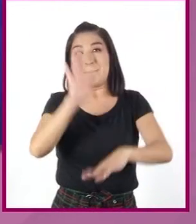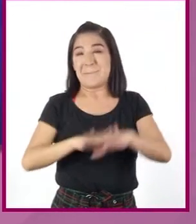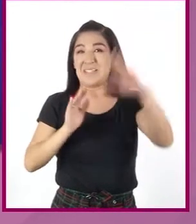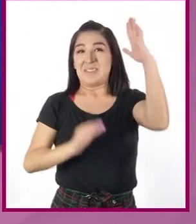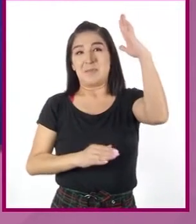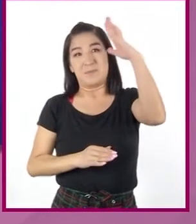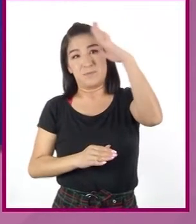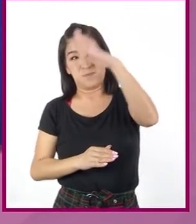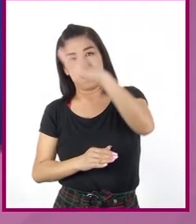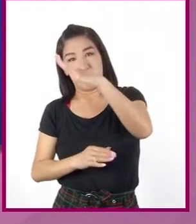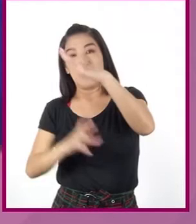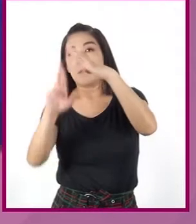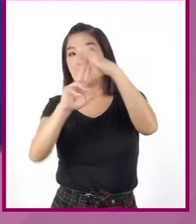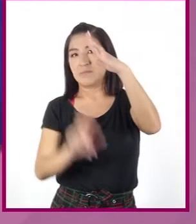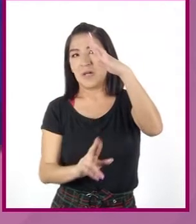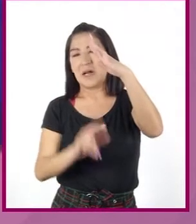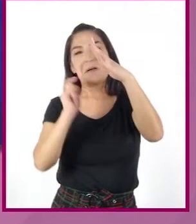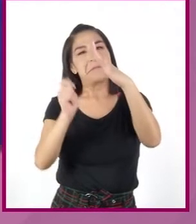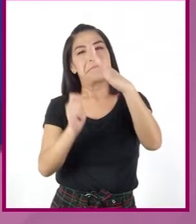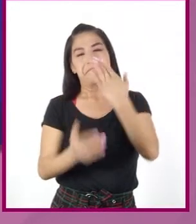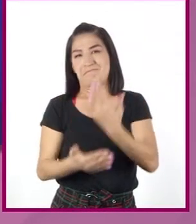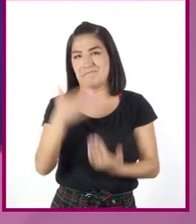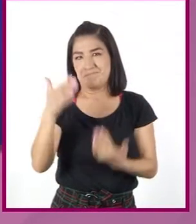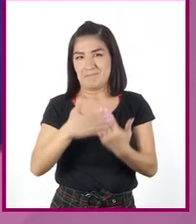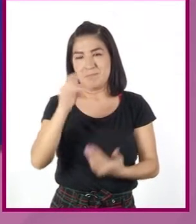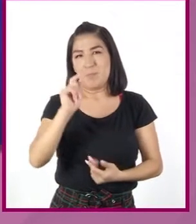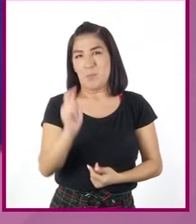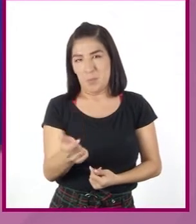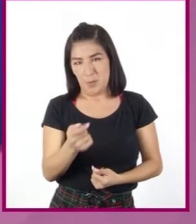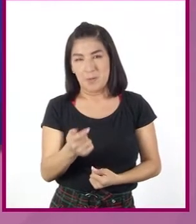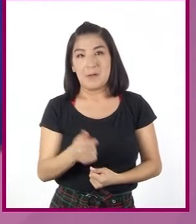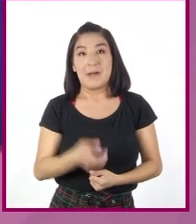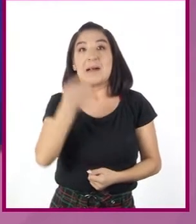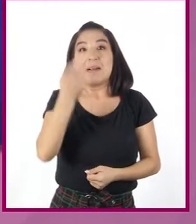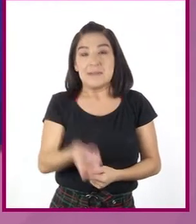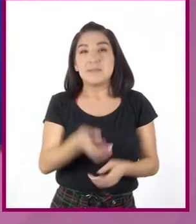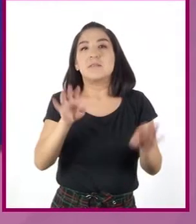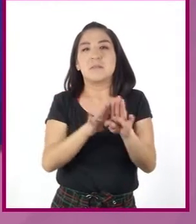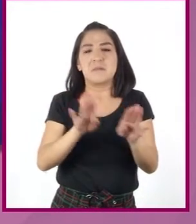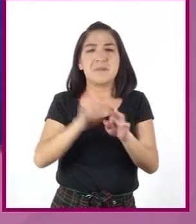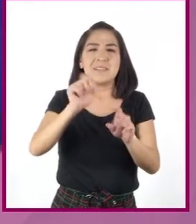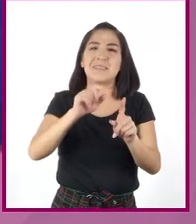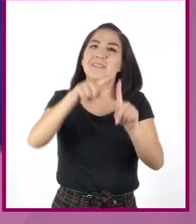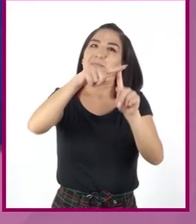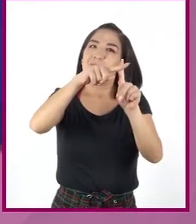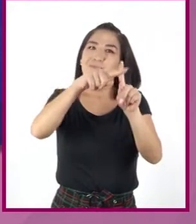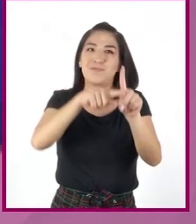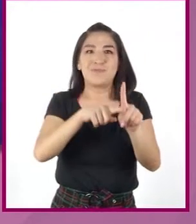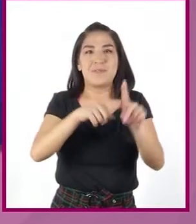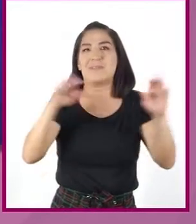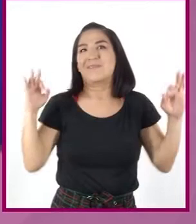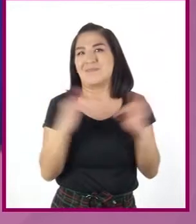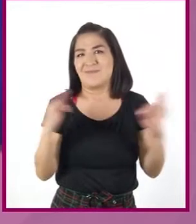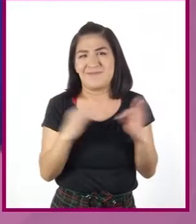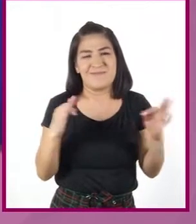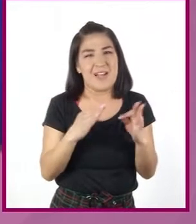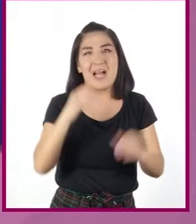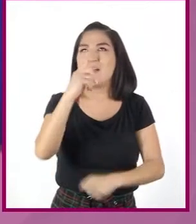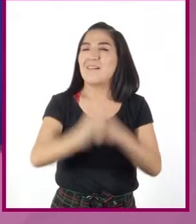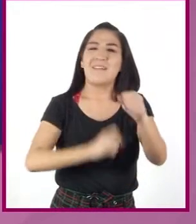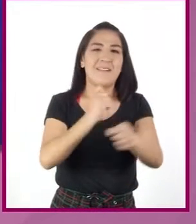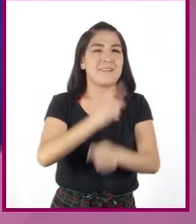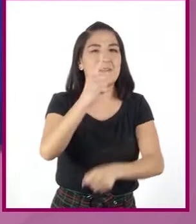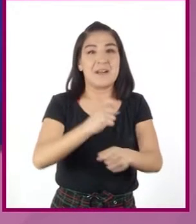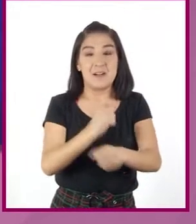zona, la radiación es mínima, lo que ocasiona muy bajas temperaturas todo el año y pueden presentarse tormentas